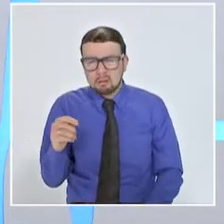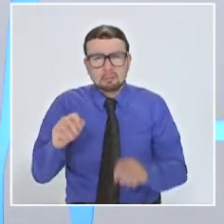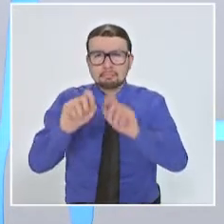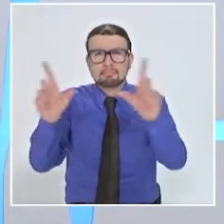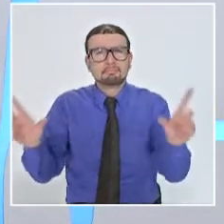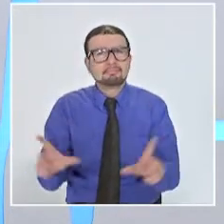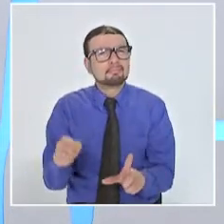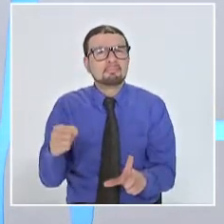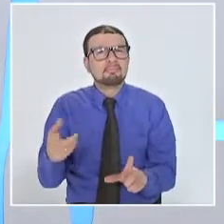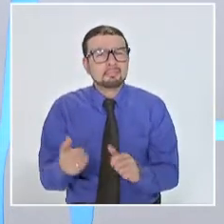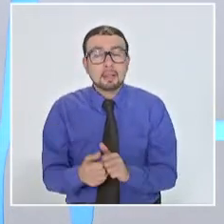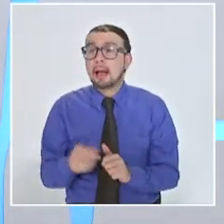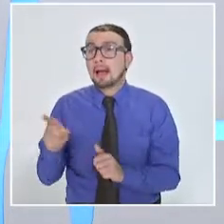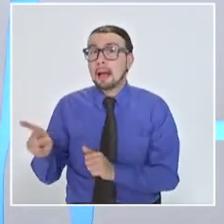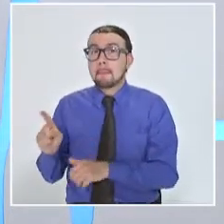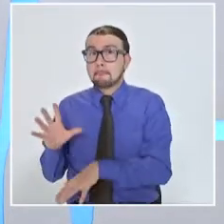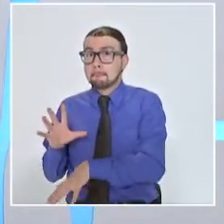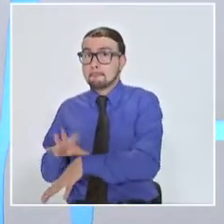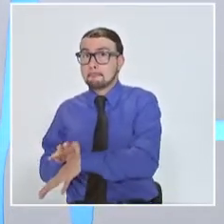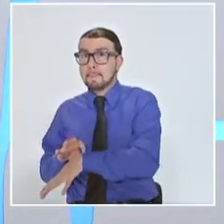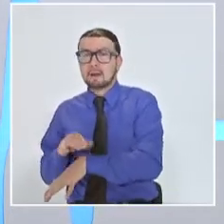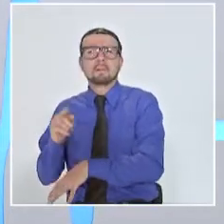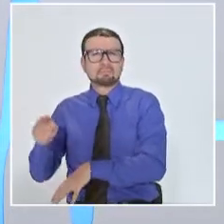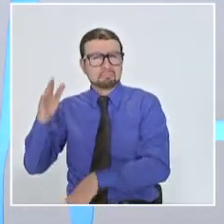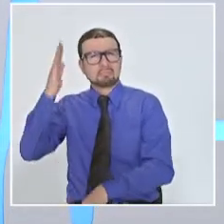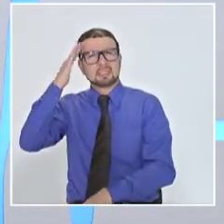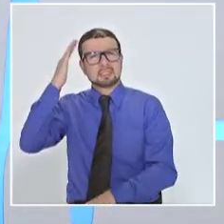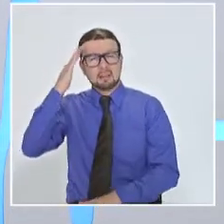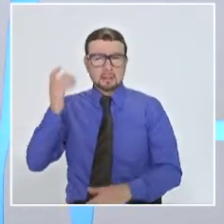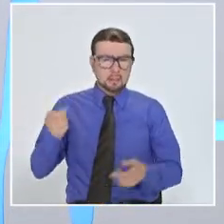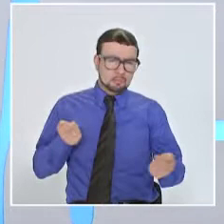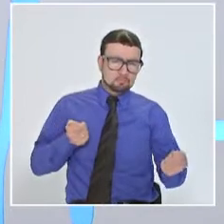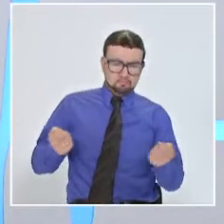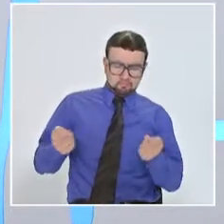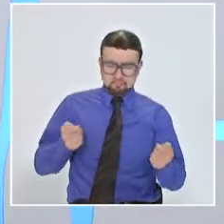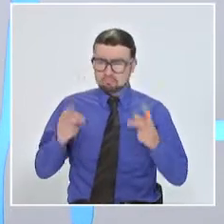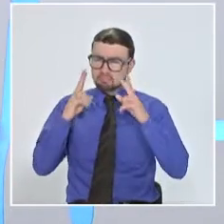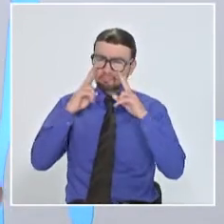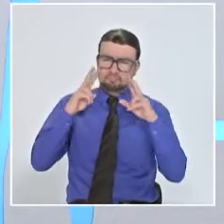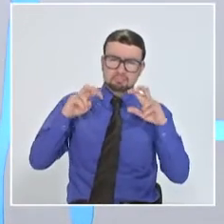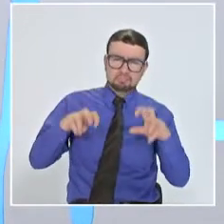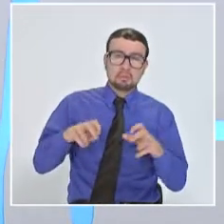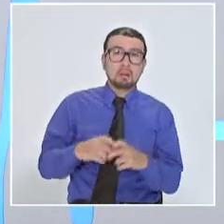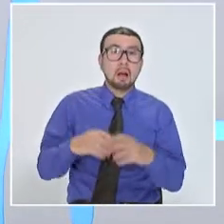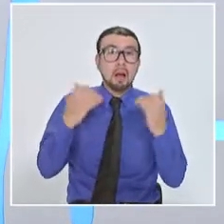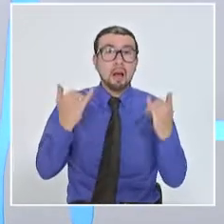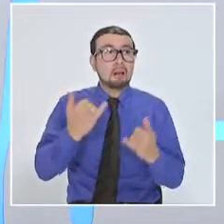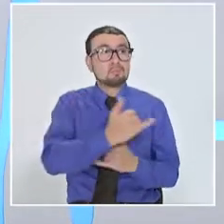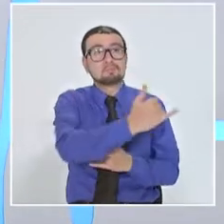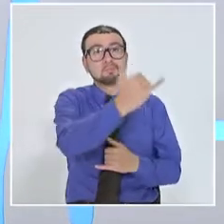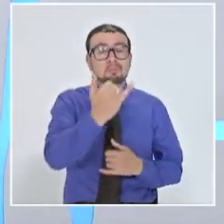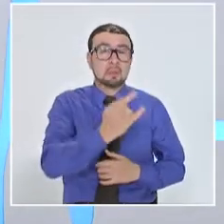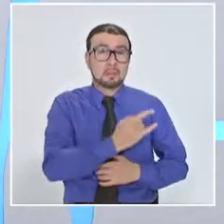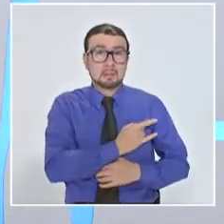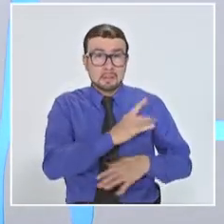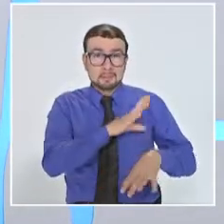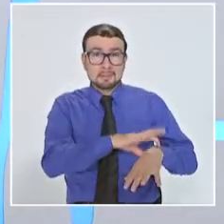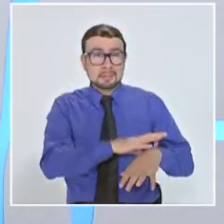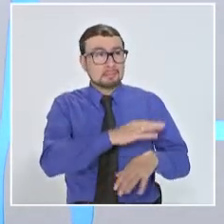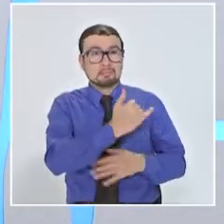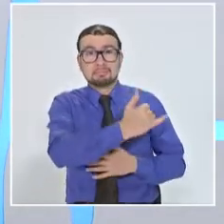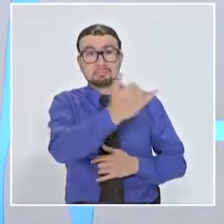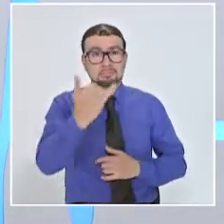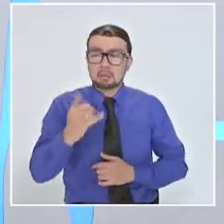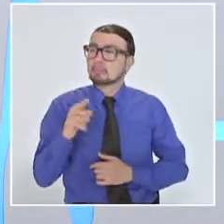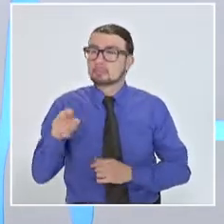Es el examen que hace un médico que ha sido entrenado para realizar examen clínico del seno. Ya hoy en todas las facultades de medicina cada vez se está hablando